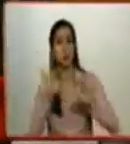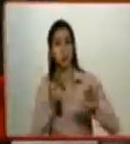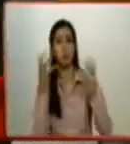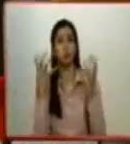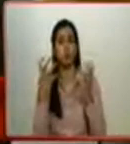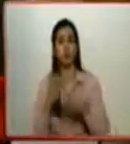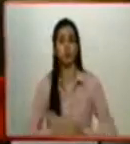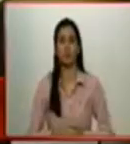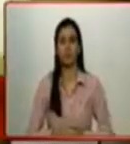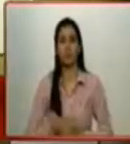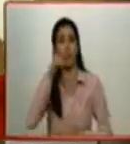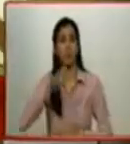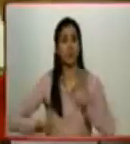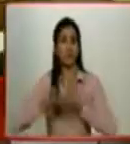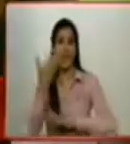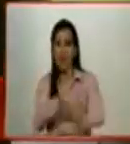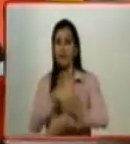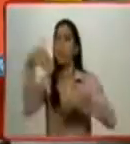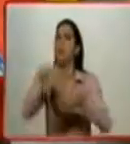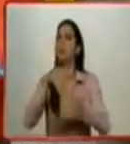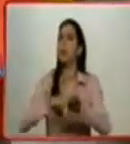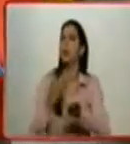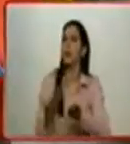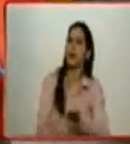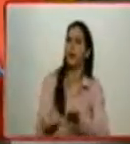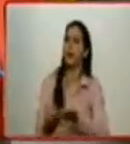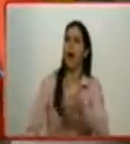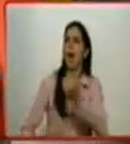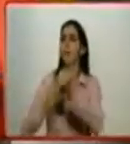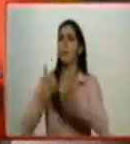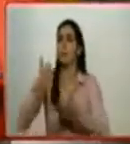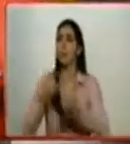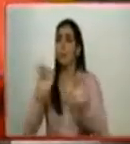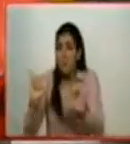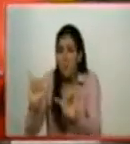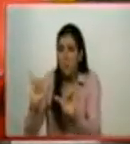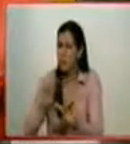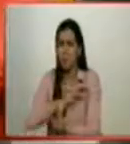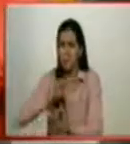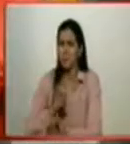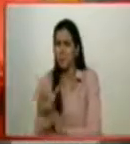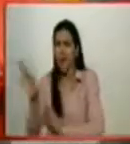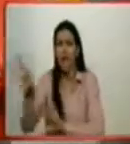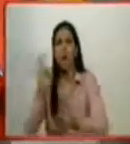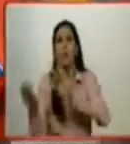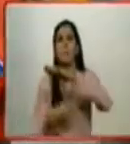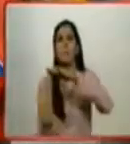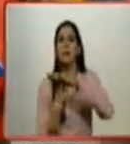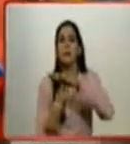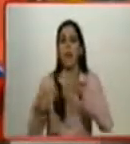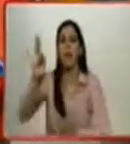fiesta electoral. Este pueblo sale a votar, porque además salió a votar por los candidatos que fueron escogidos por ellos mismos, porque todos nuestros candidatos